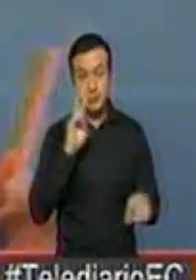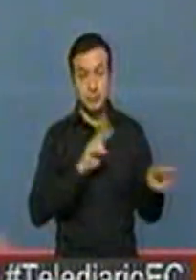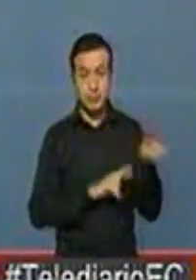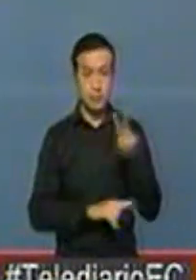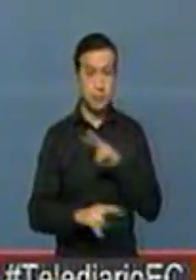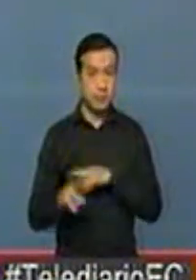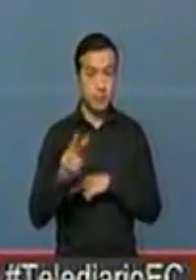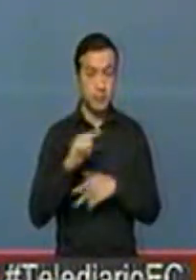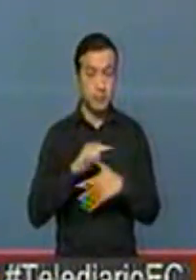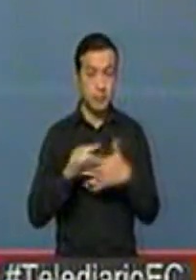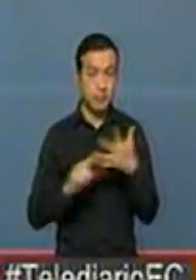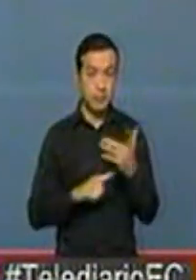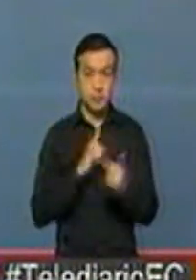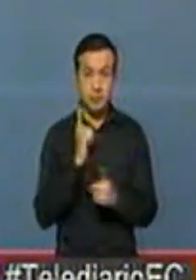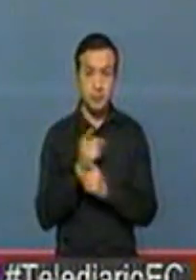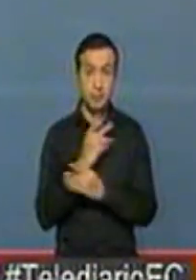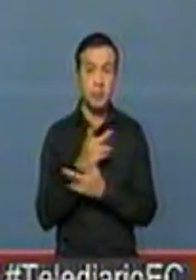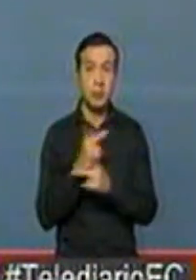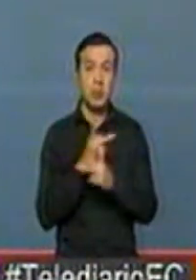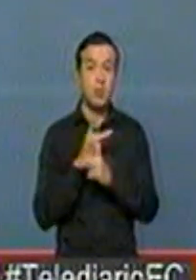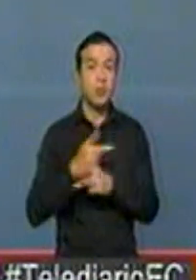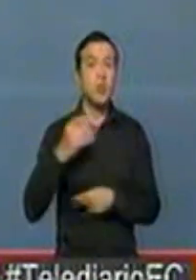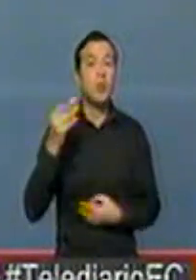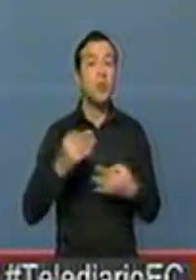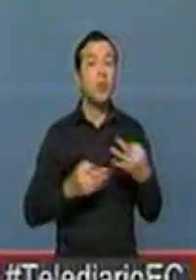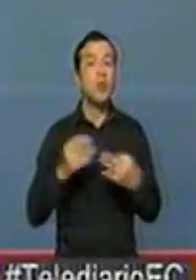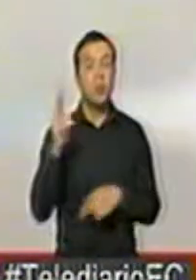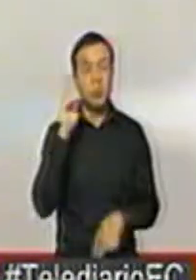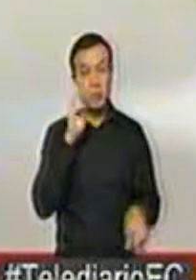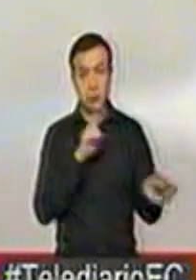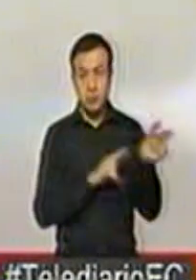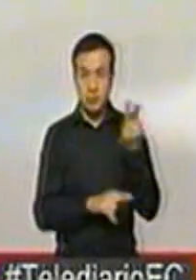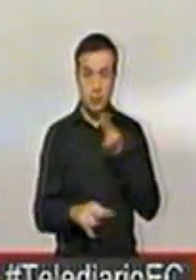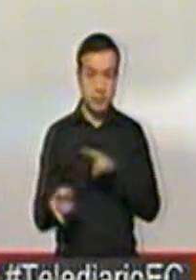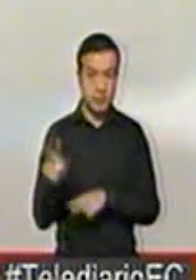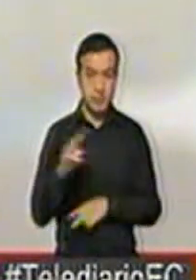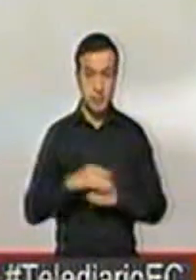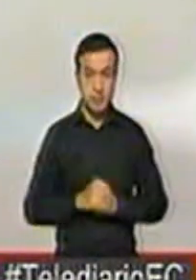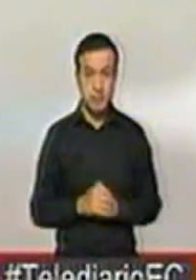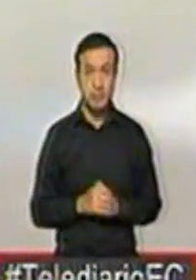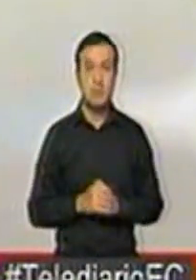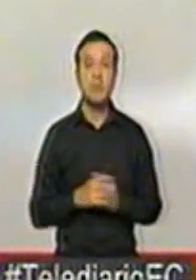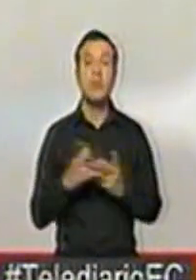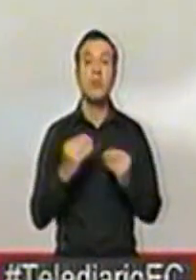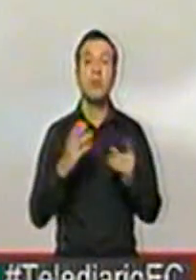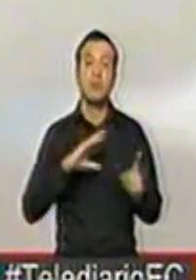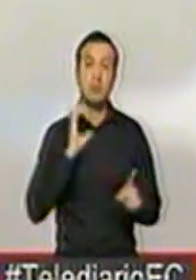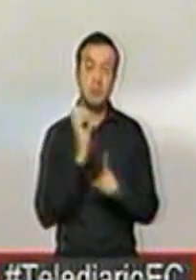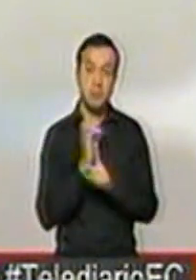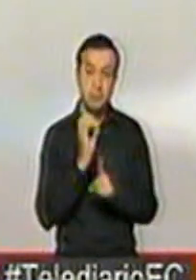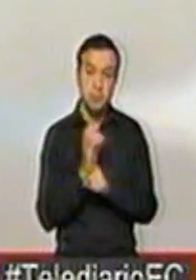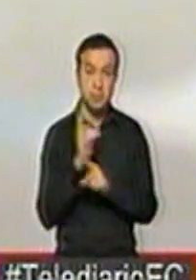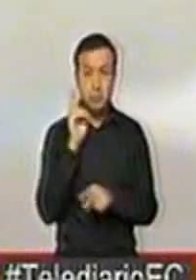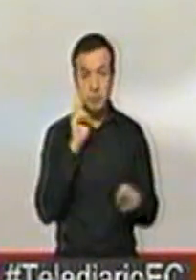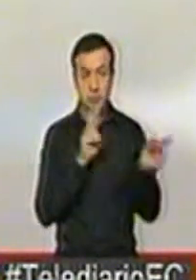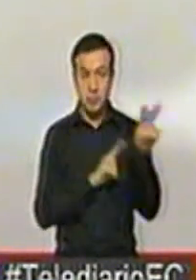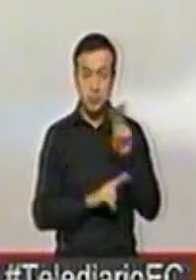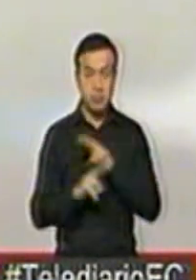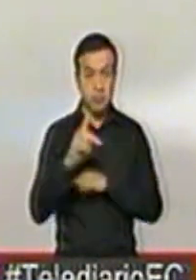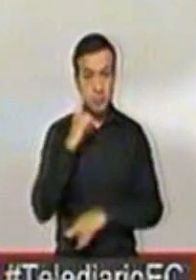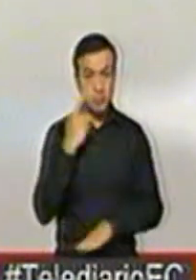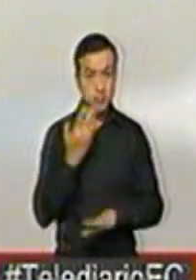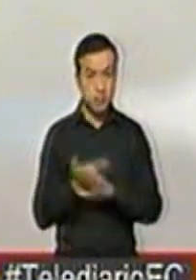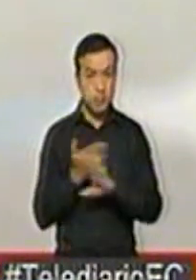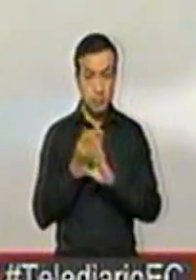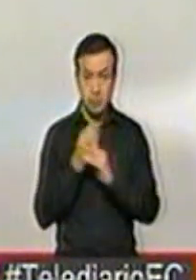manera macro como analiza el consejo de la judicatura esta evaluación bien mucho se ha criticado al tema de la evaluación se ha argumentado de